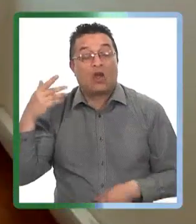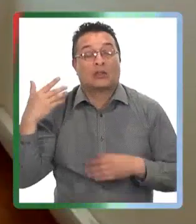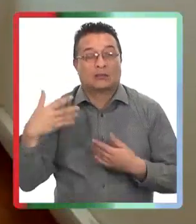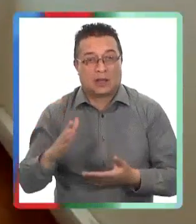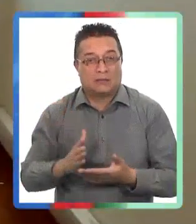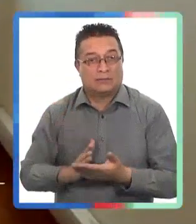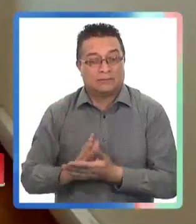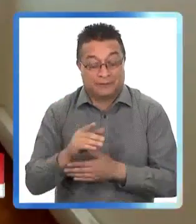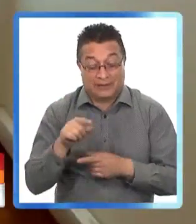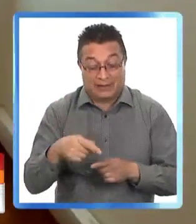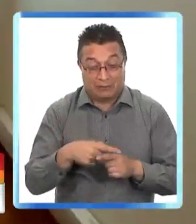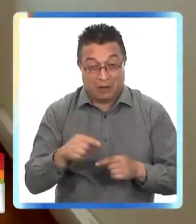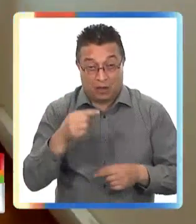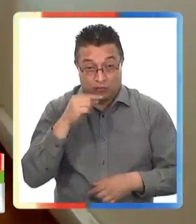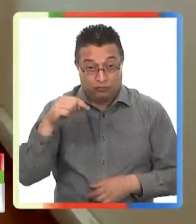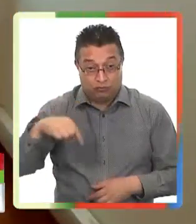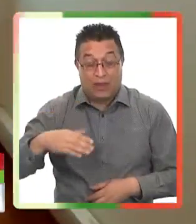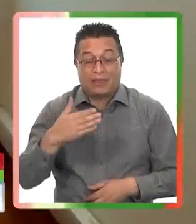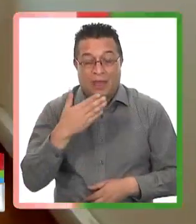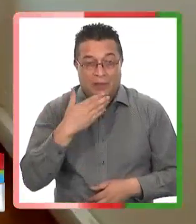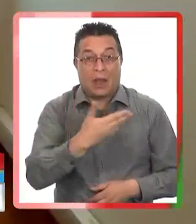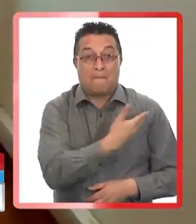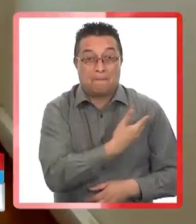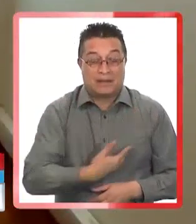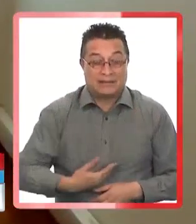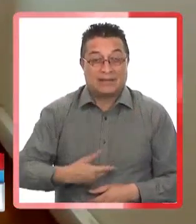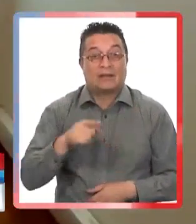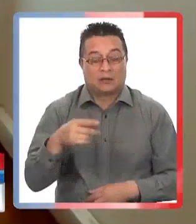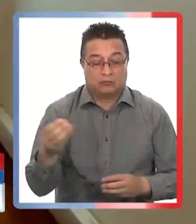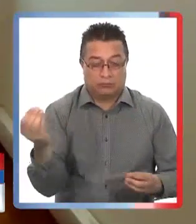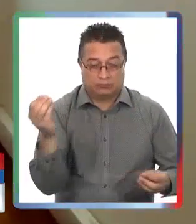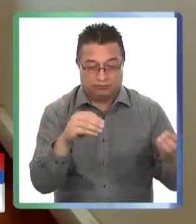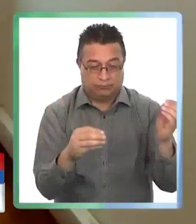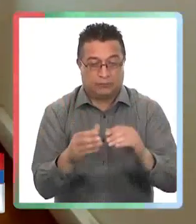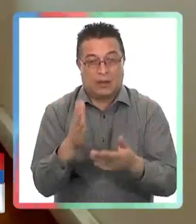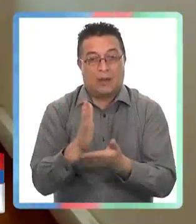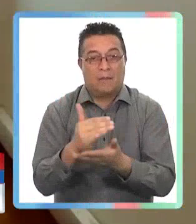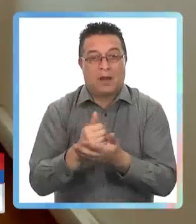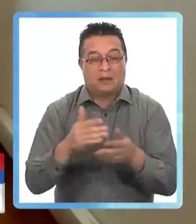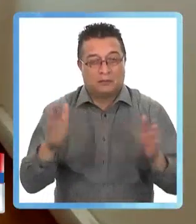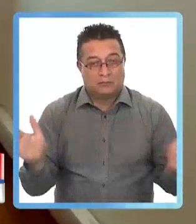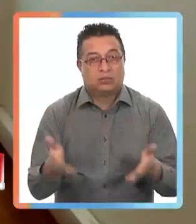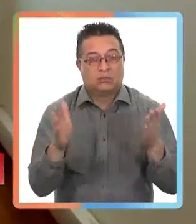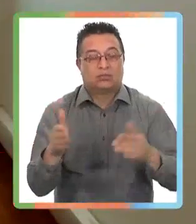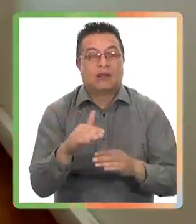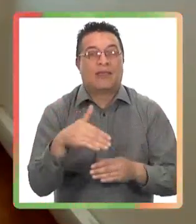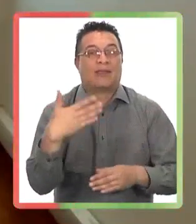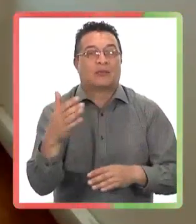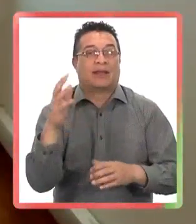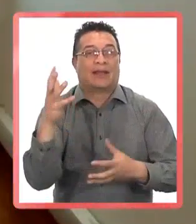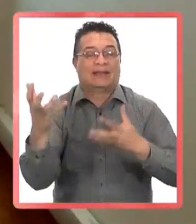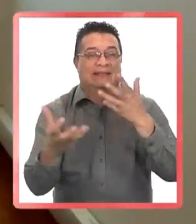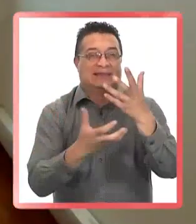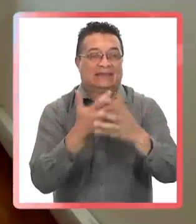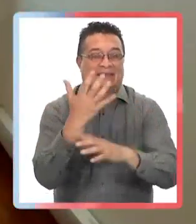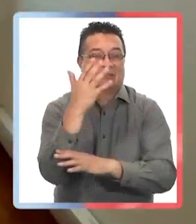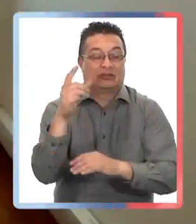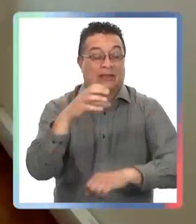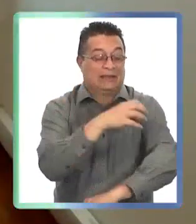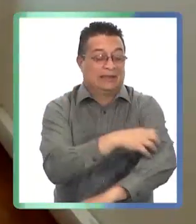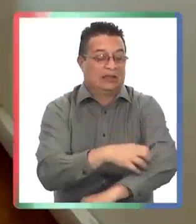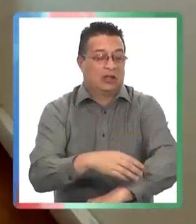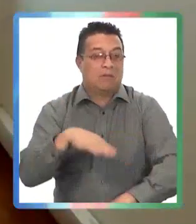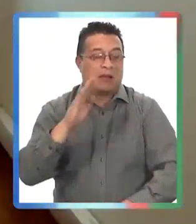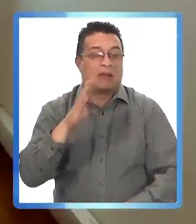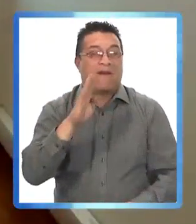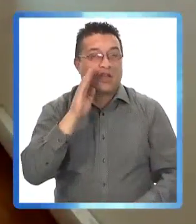que estamos terminando, el presidente dio a conocer un plan de recuperación post-incendio para las regiones más fuertemente afectadas,